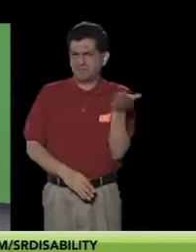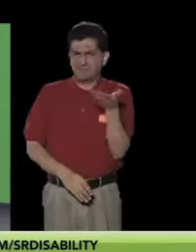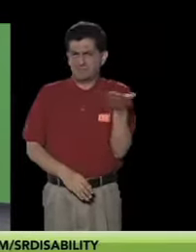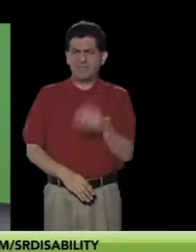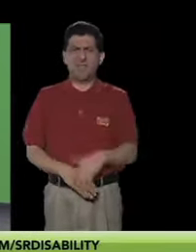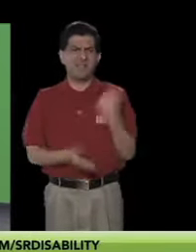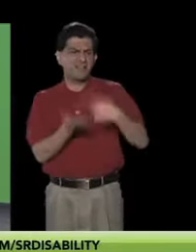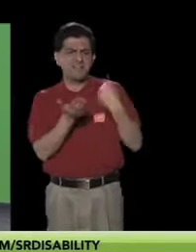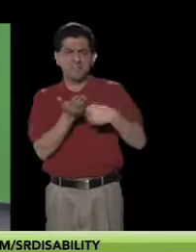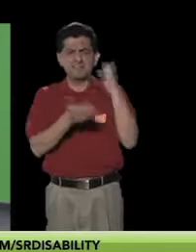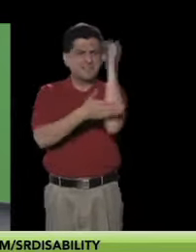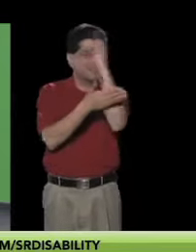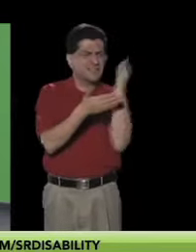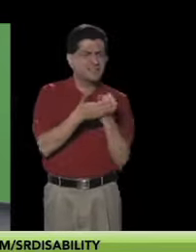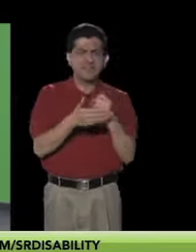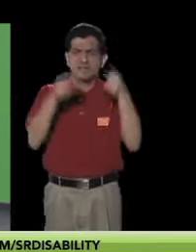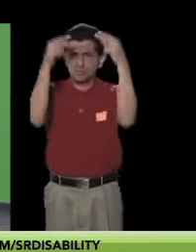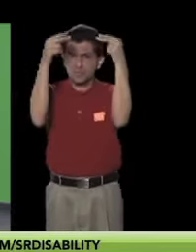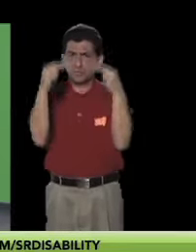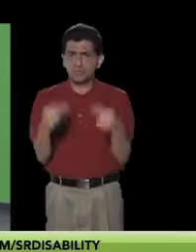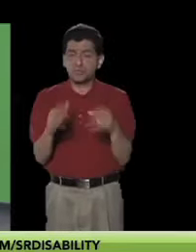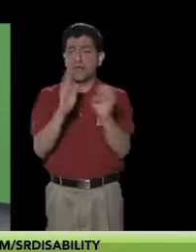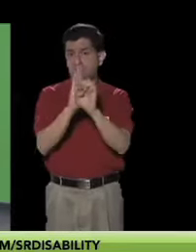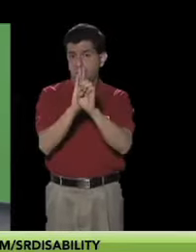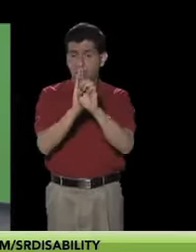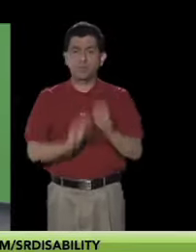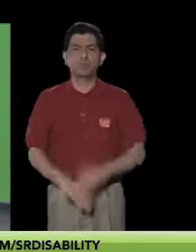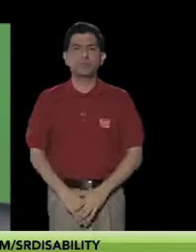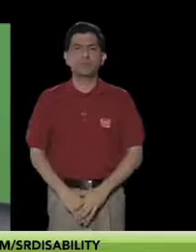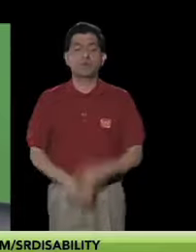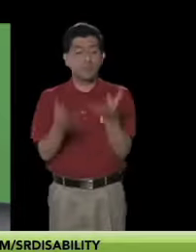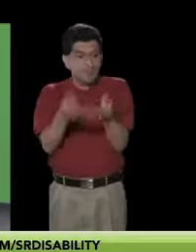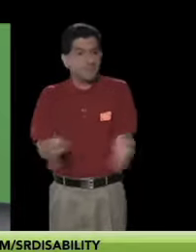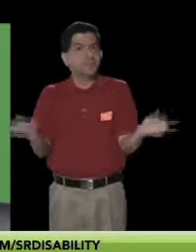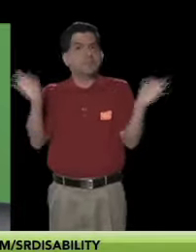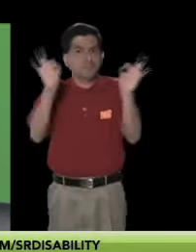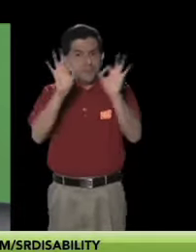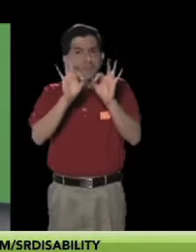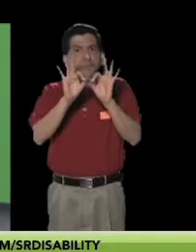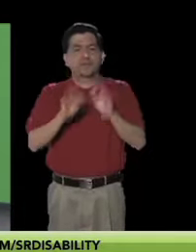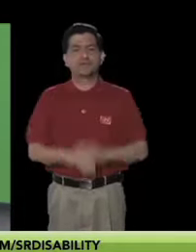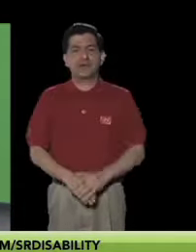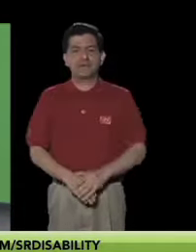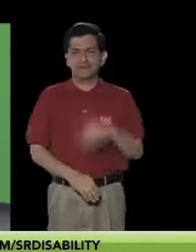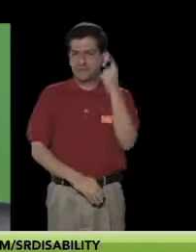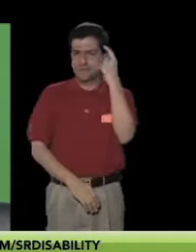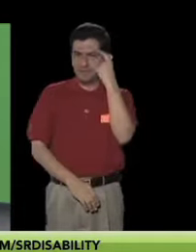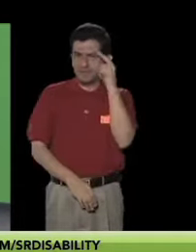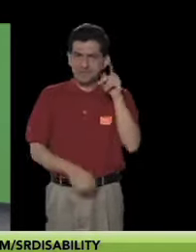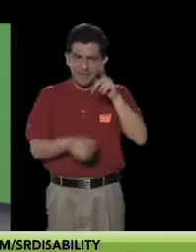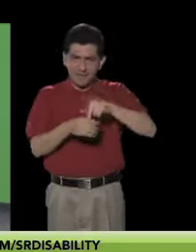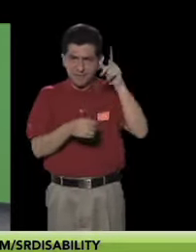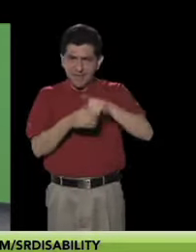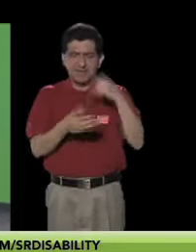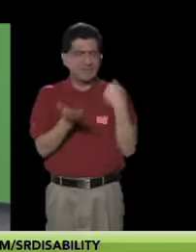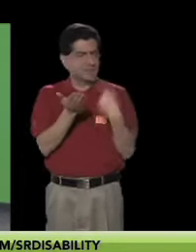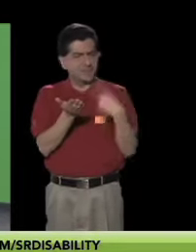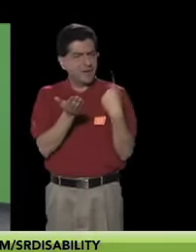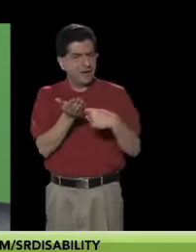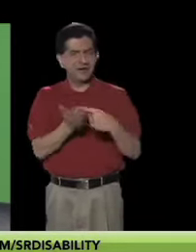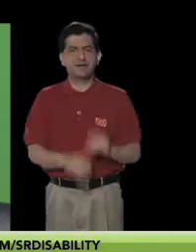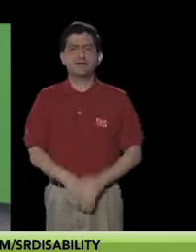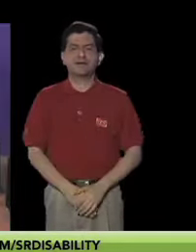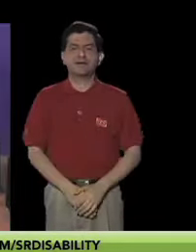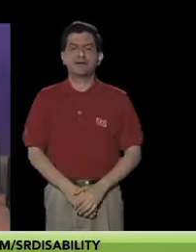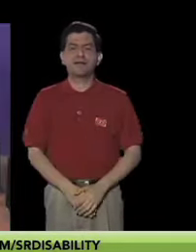más en discusiones de diseños de presupuestos, por ejemplo, porque va a ser muy importante que puedan participar de